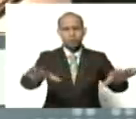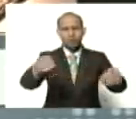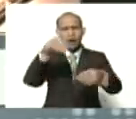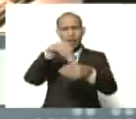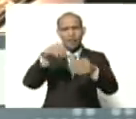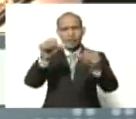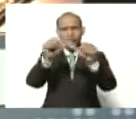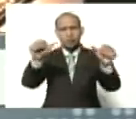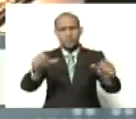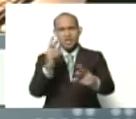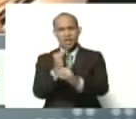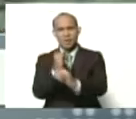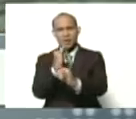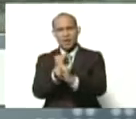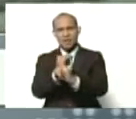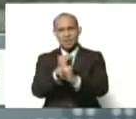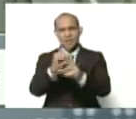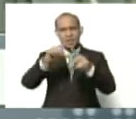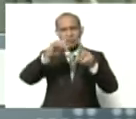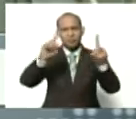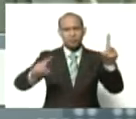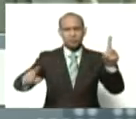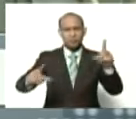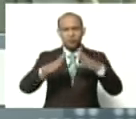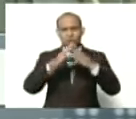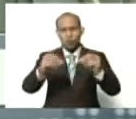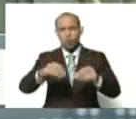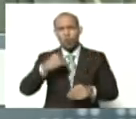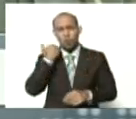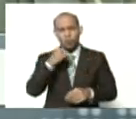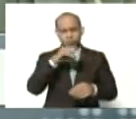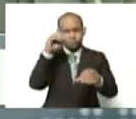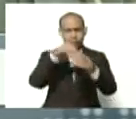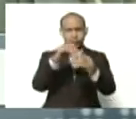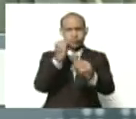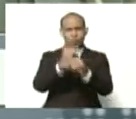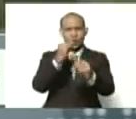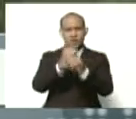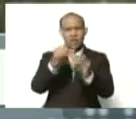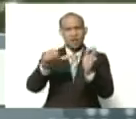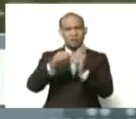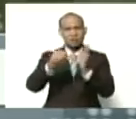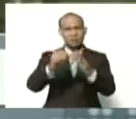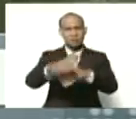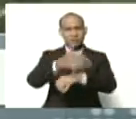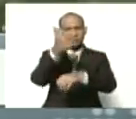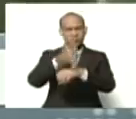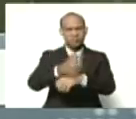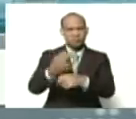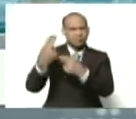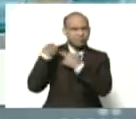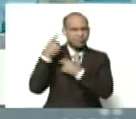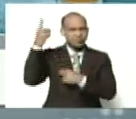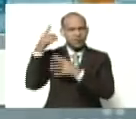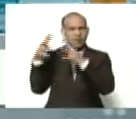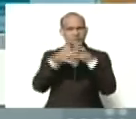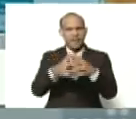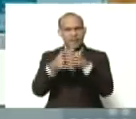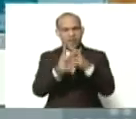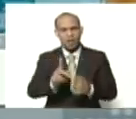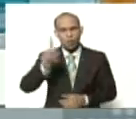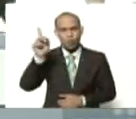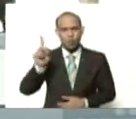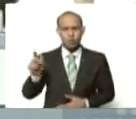sistema informático de Corpoelec, todo envenenado, y lo dirigían desde el norte. Los ataques se dirigían desde ciudades de Estados